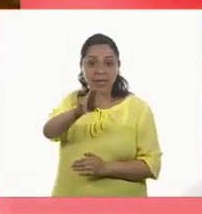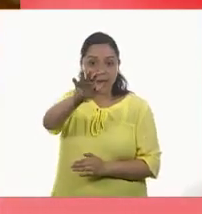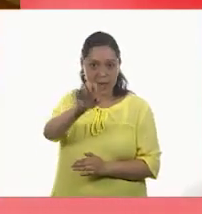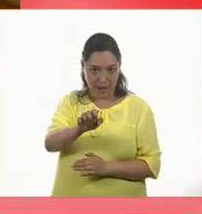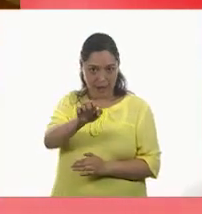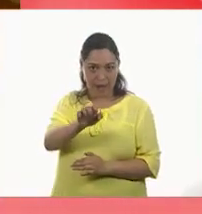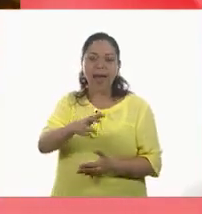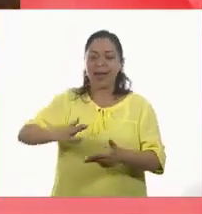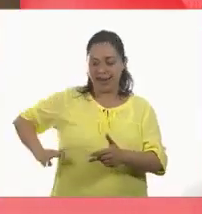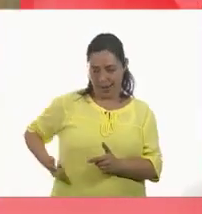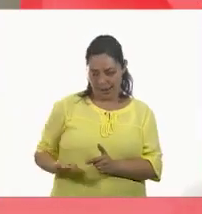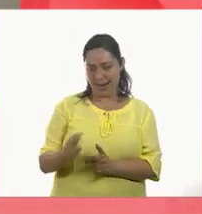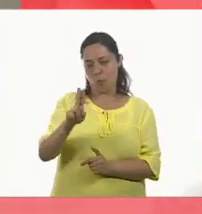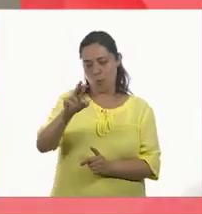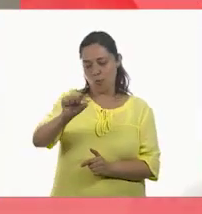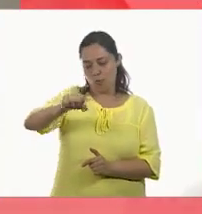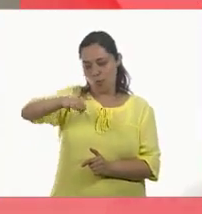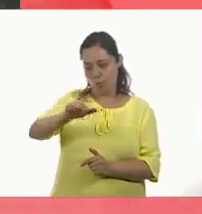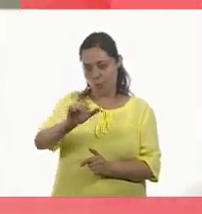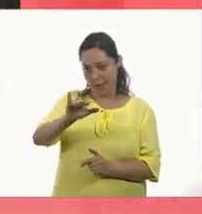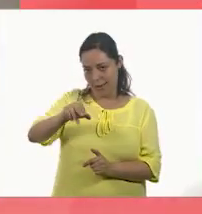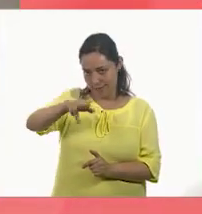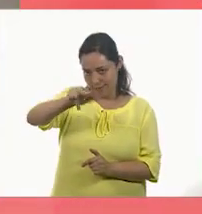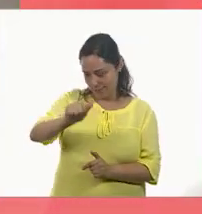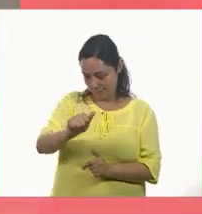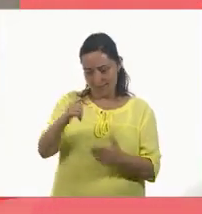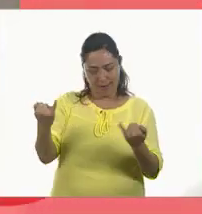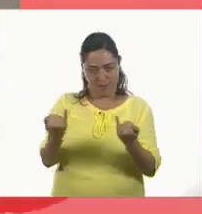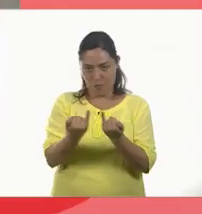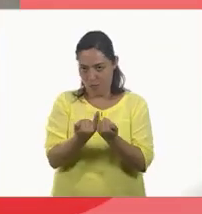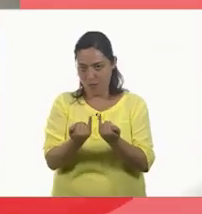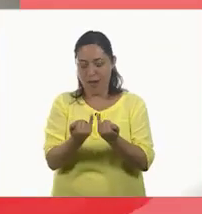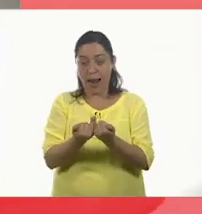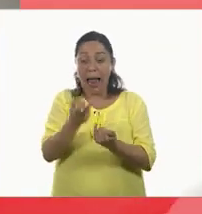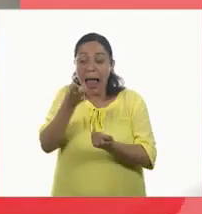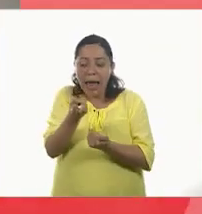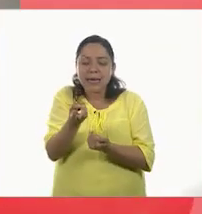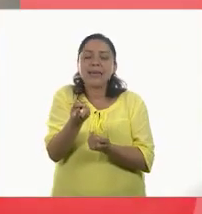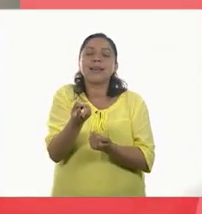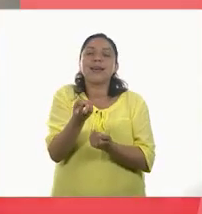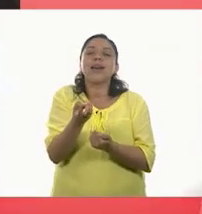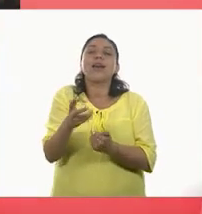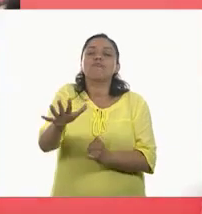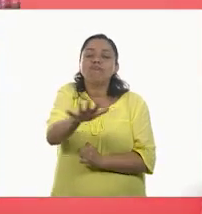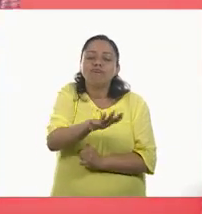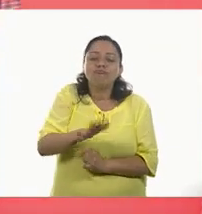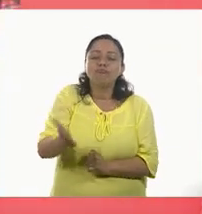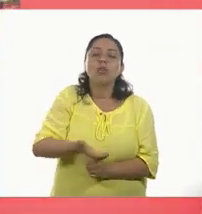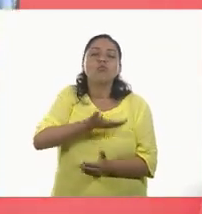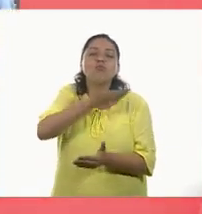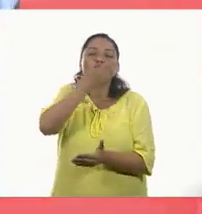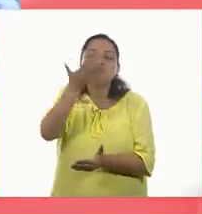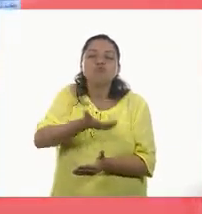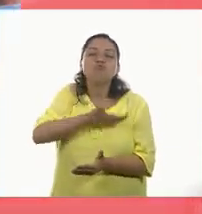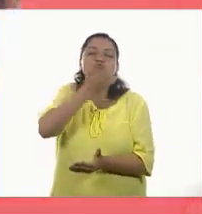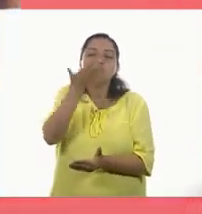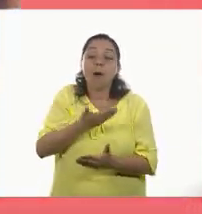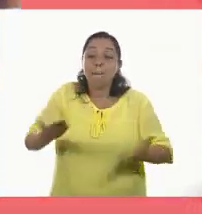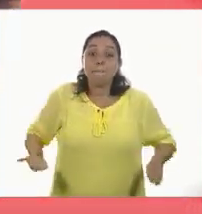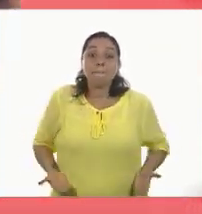río Usumacinta. Esta demarcación guarda celosamente la tradicional danza o juego del